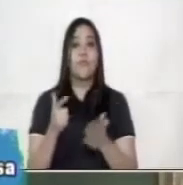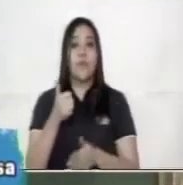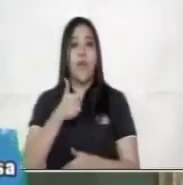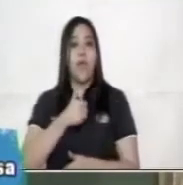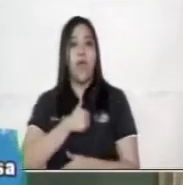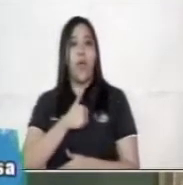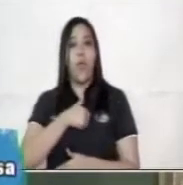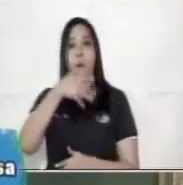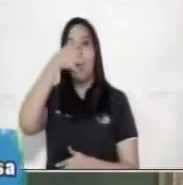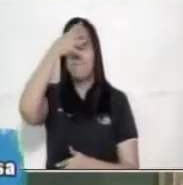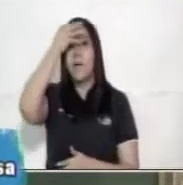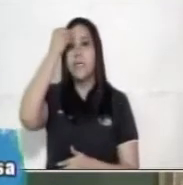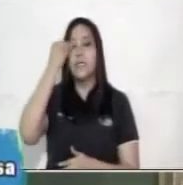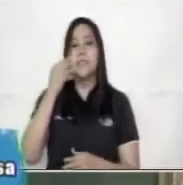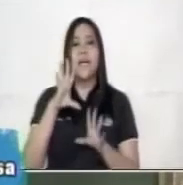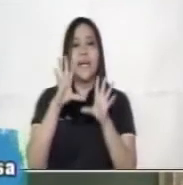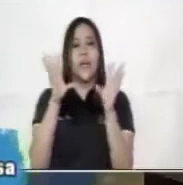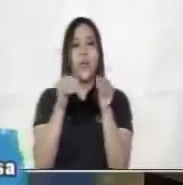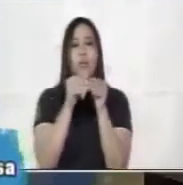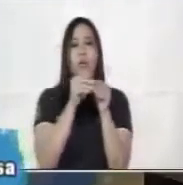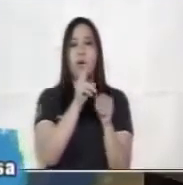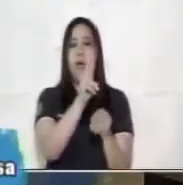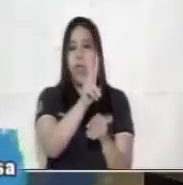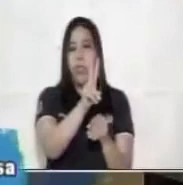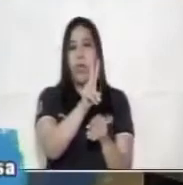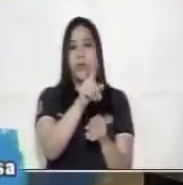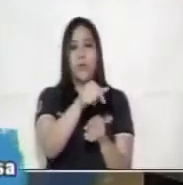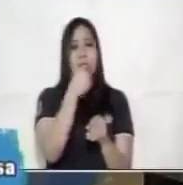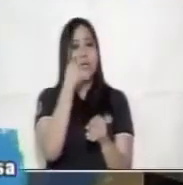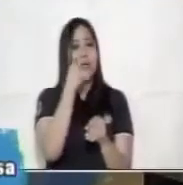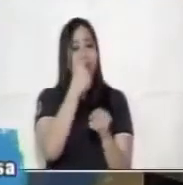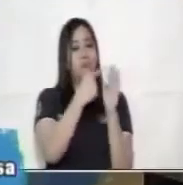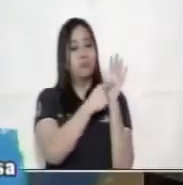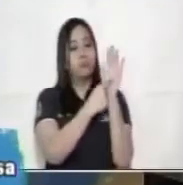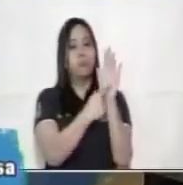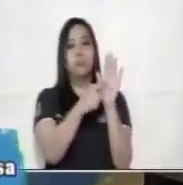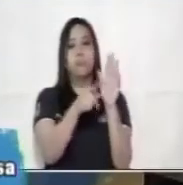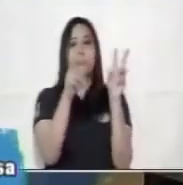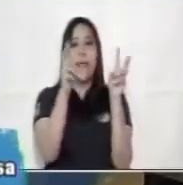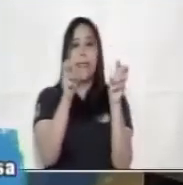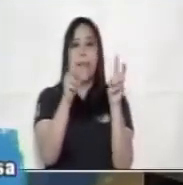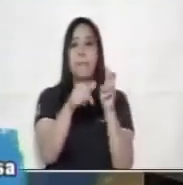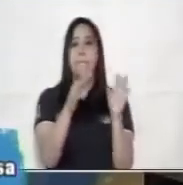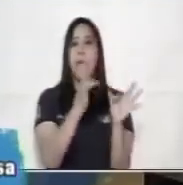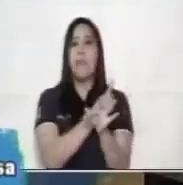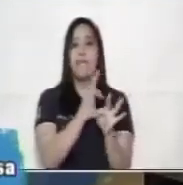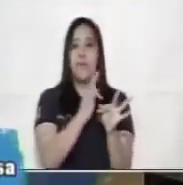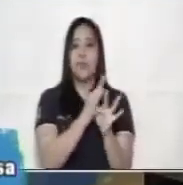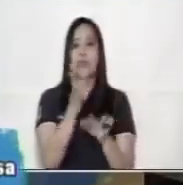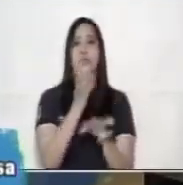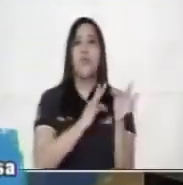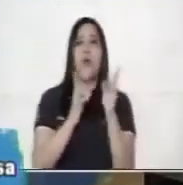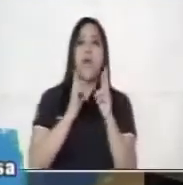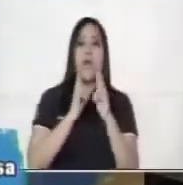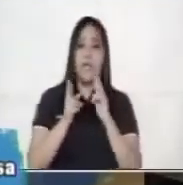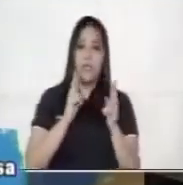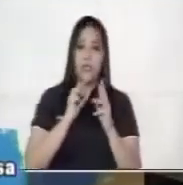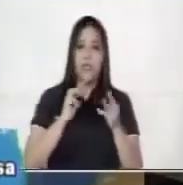autoaprendizaje en la unidad número 2. Ahí se te proponen temas de funciones, de relaciones y